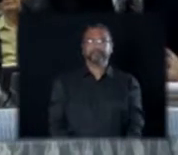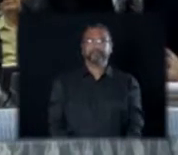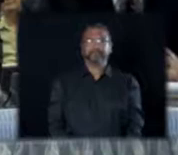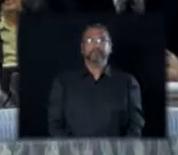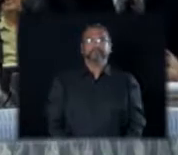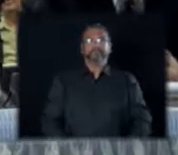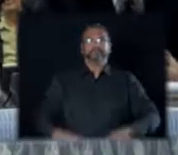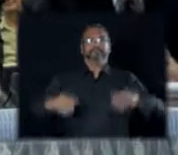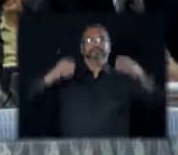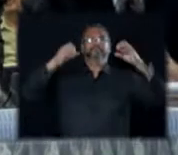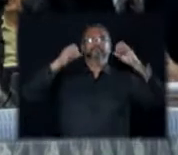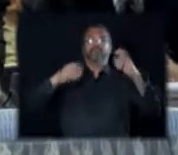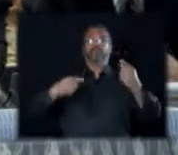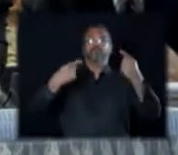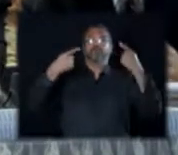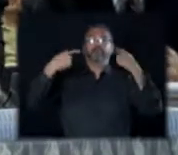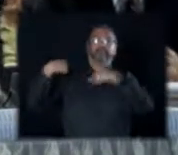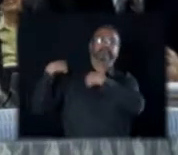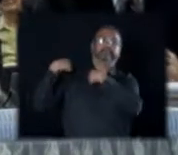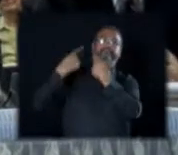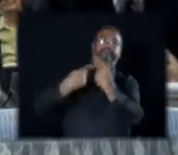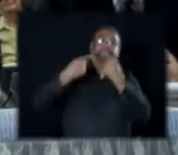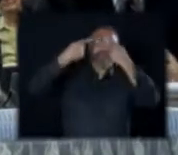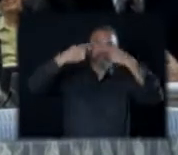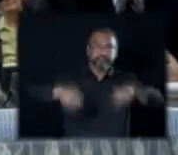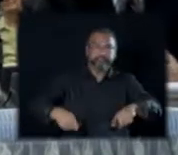Sobre cómo llegamos aquí,